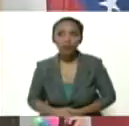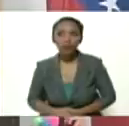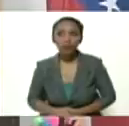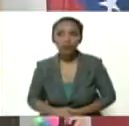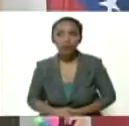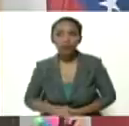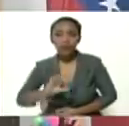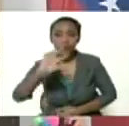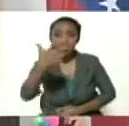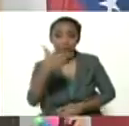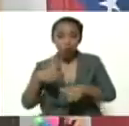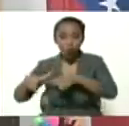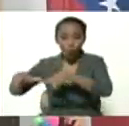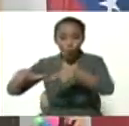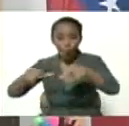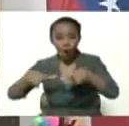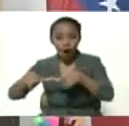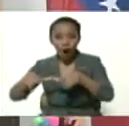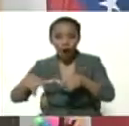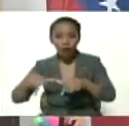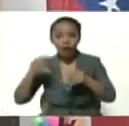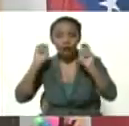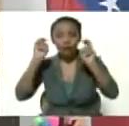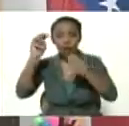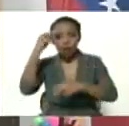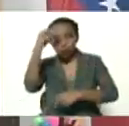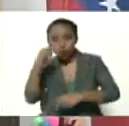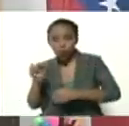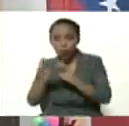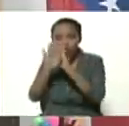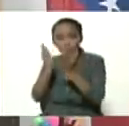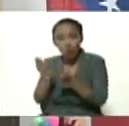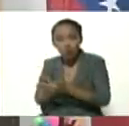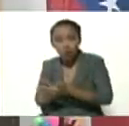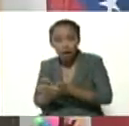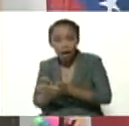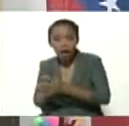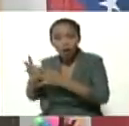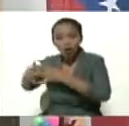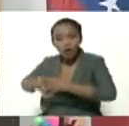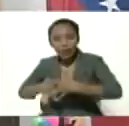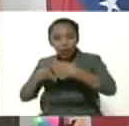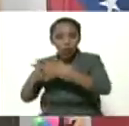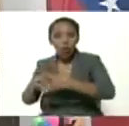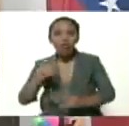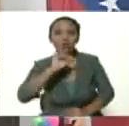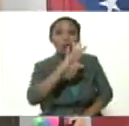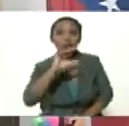En el tercer lugar, a nivel mundial, ya pasó los Estados Unidos,